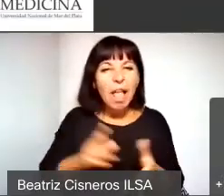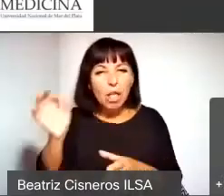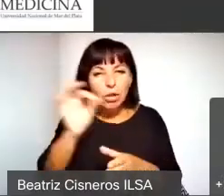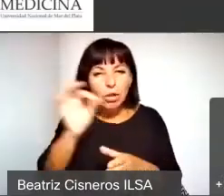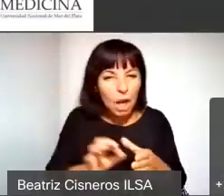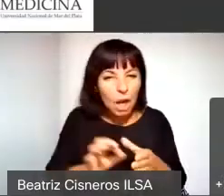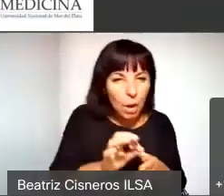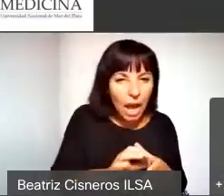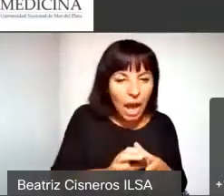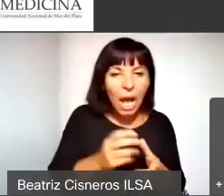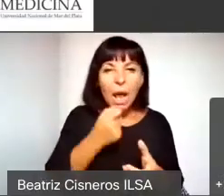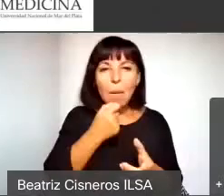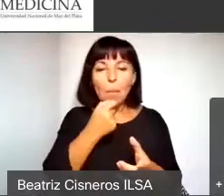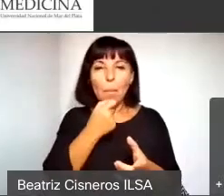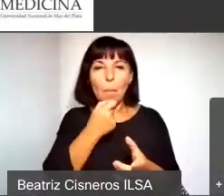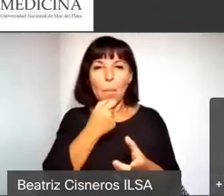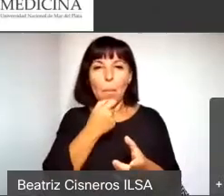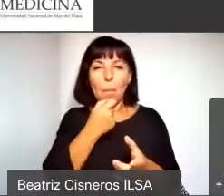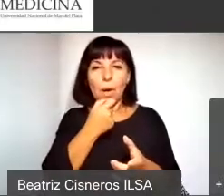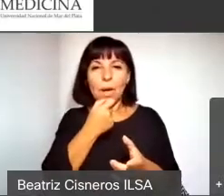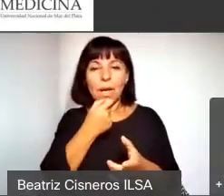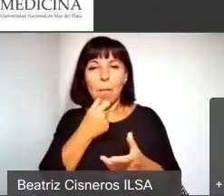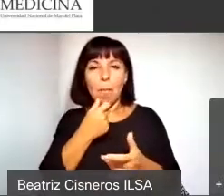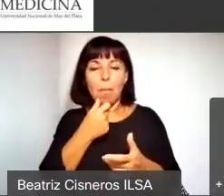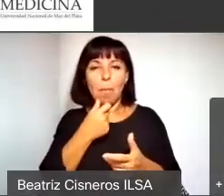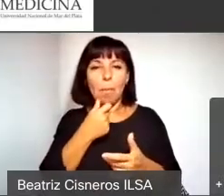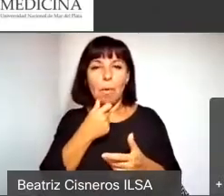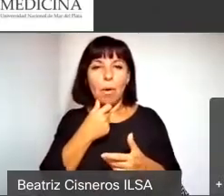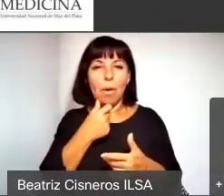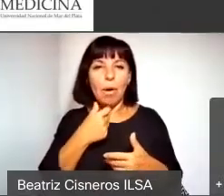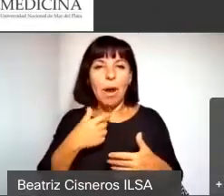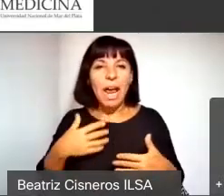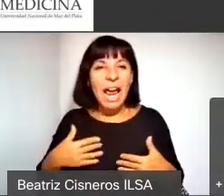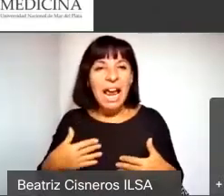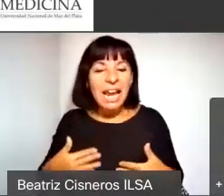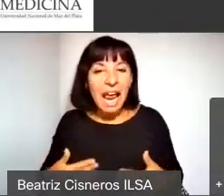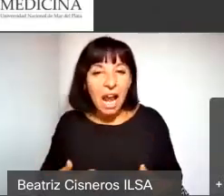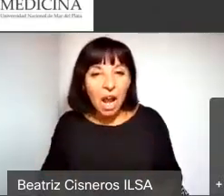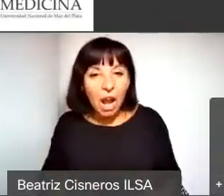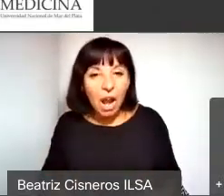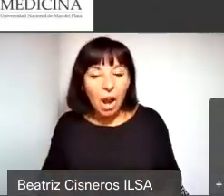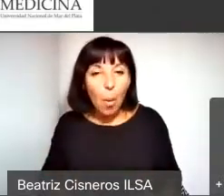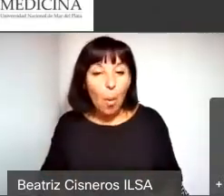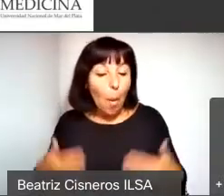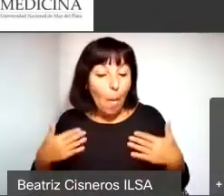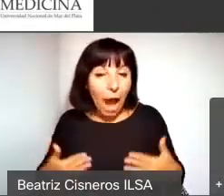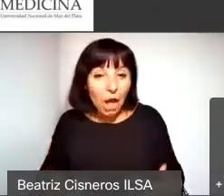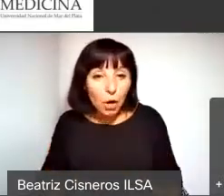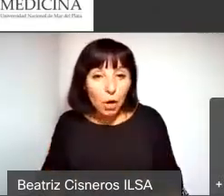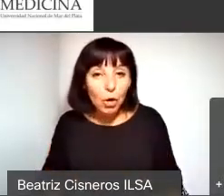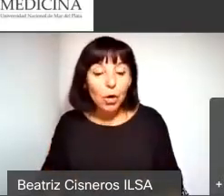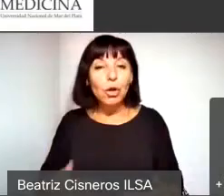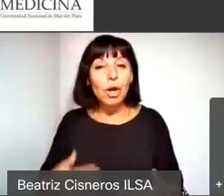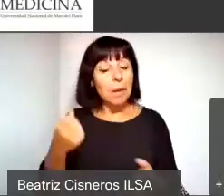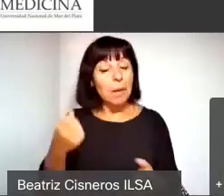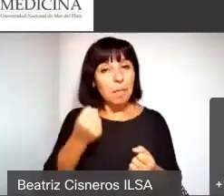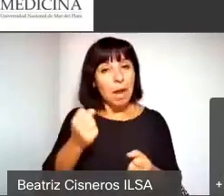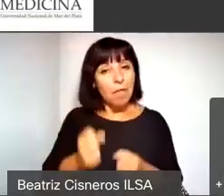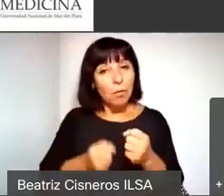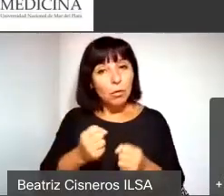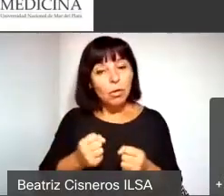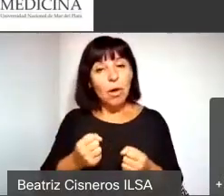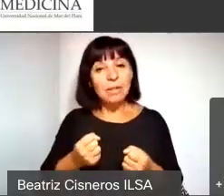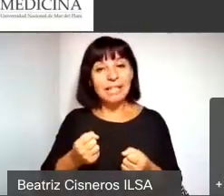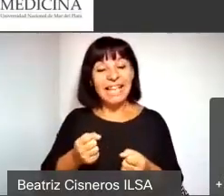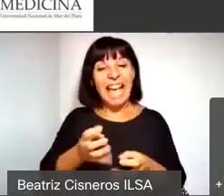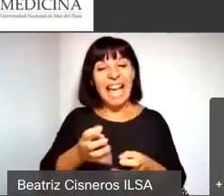son como el hombre, tiene una función en el humano importante que es en el sistema